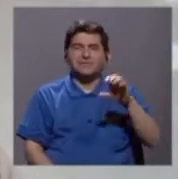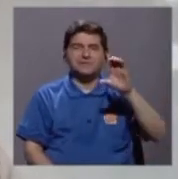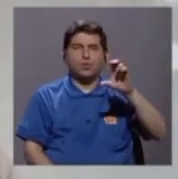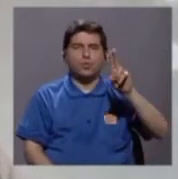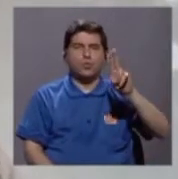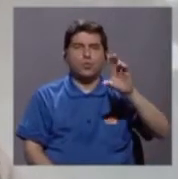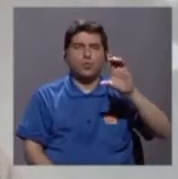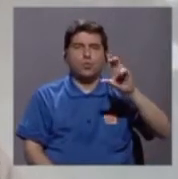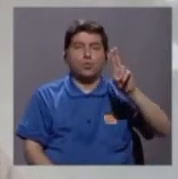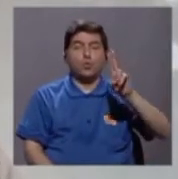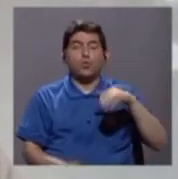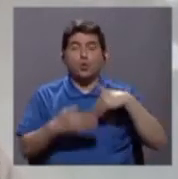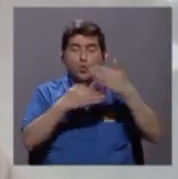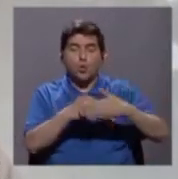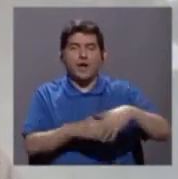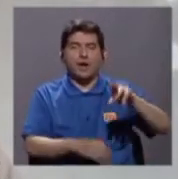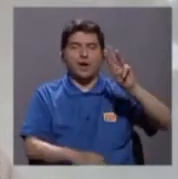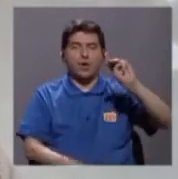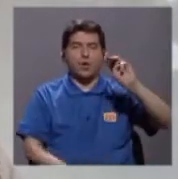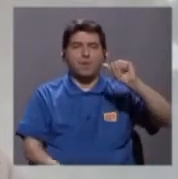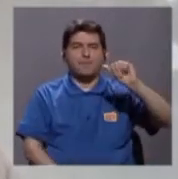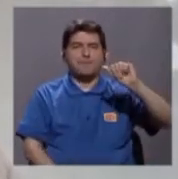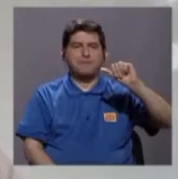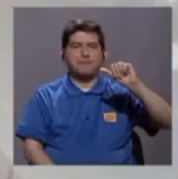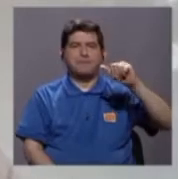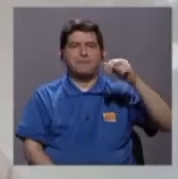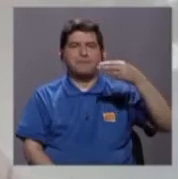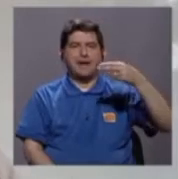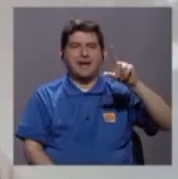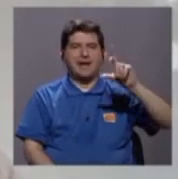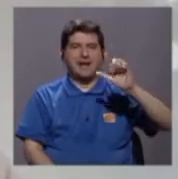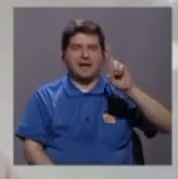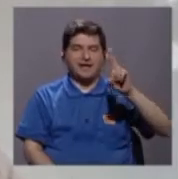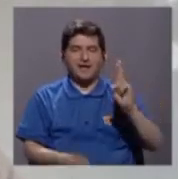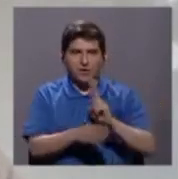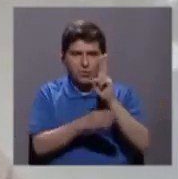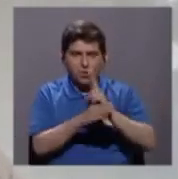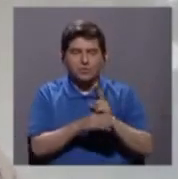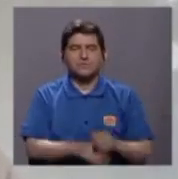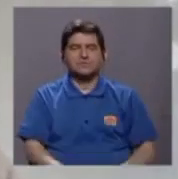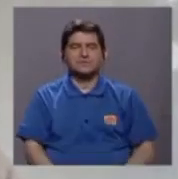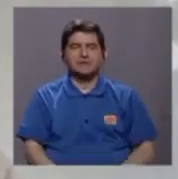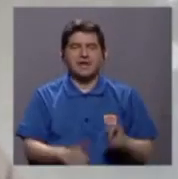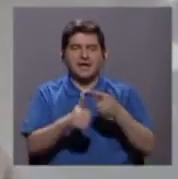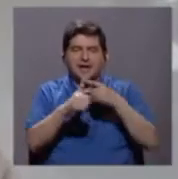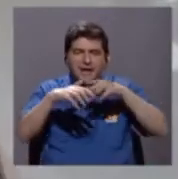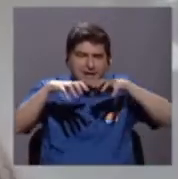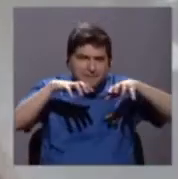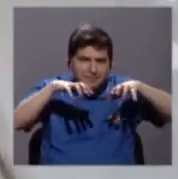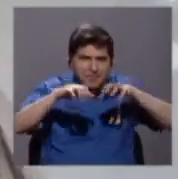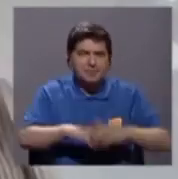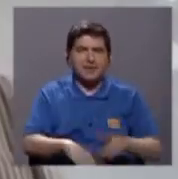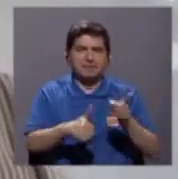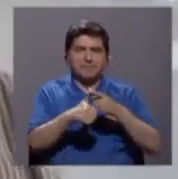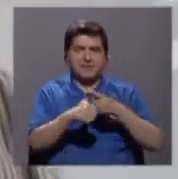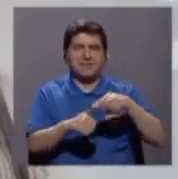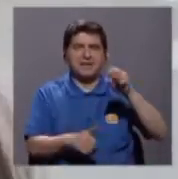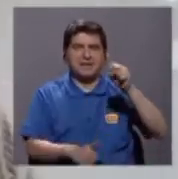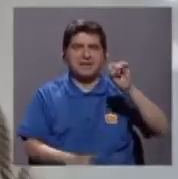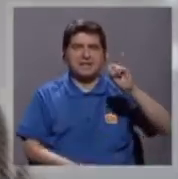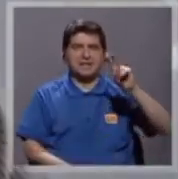agarró Mahler para poder, Mahler lo que le copia a Beethoven eso para poderlo usar en el primer movimiento de su primera